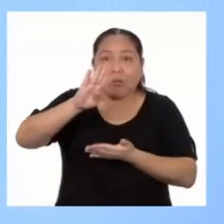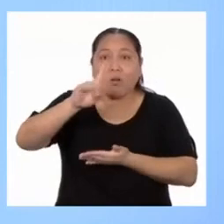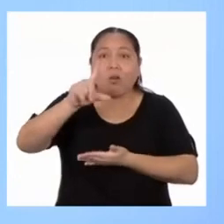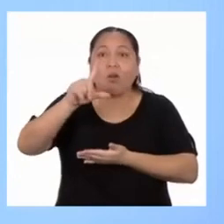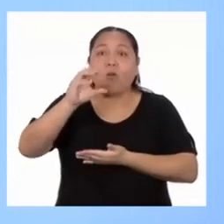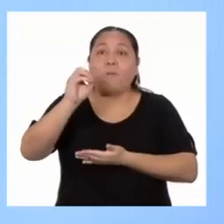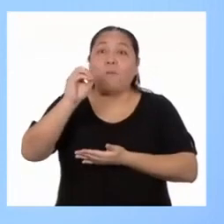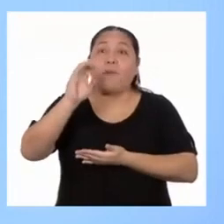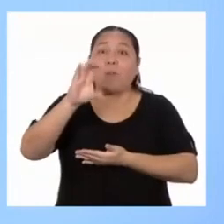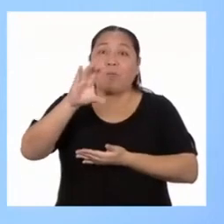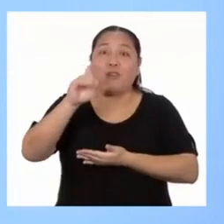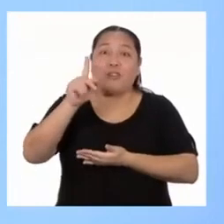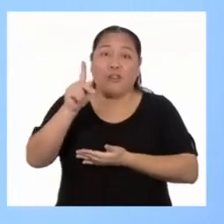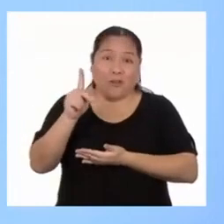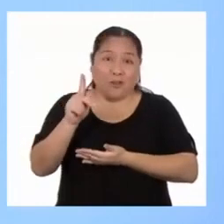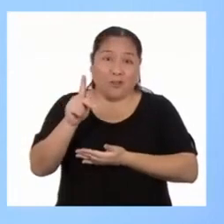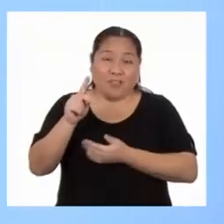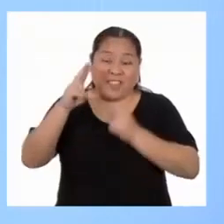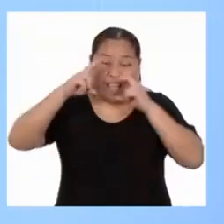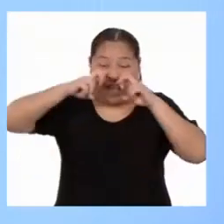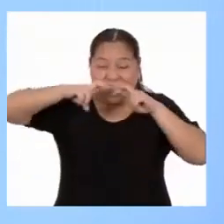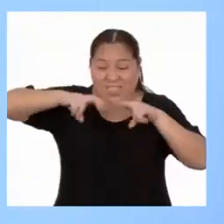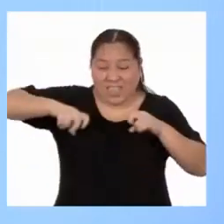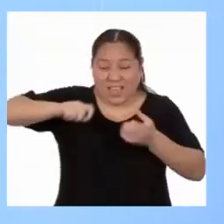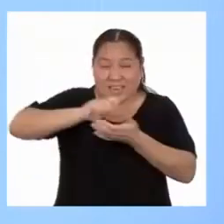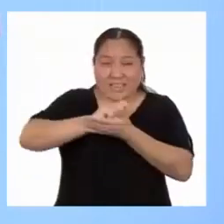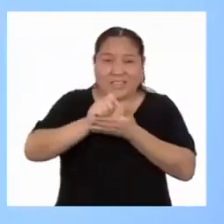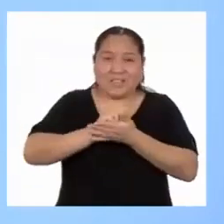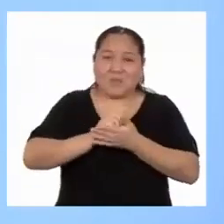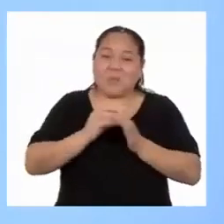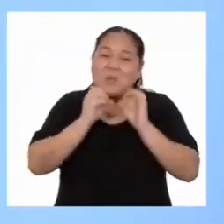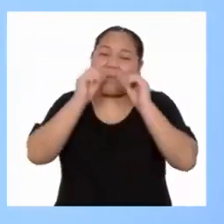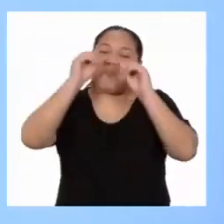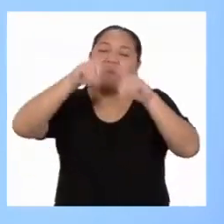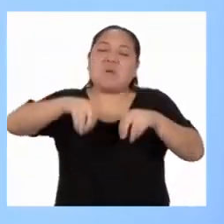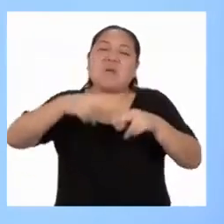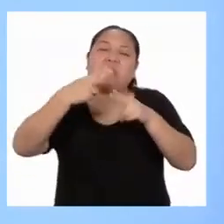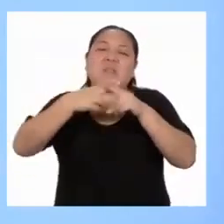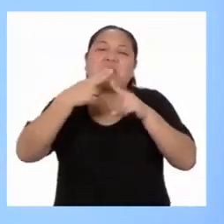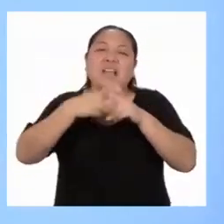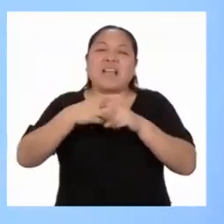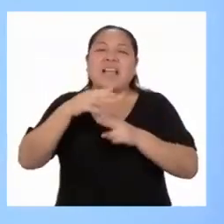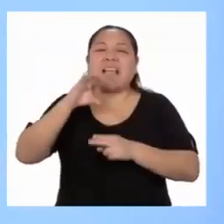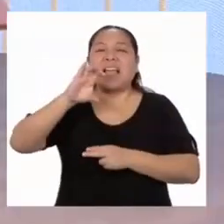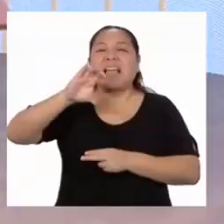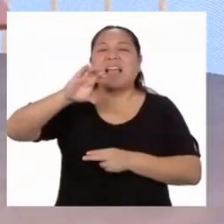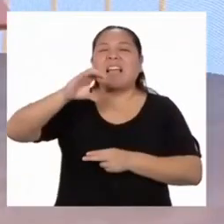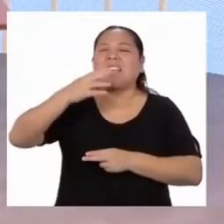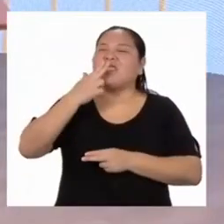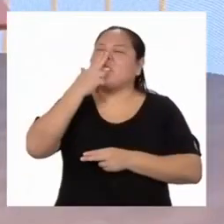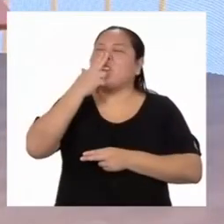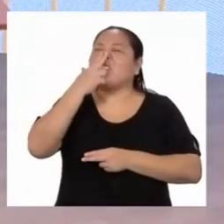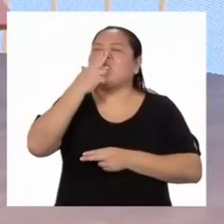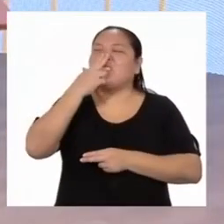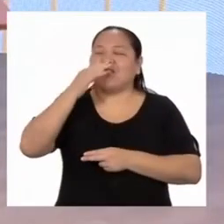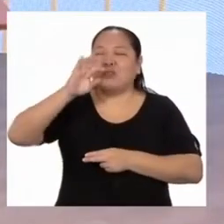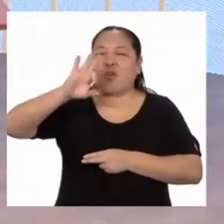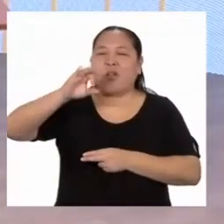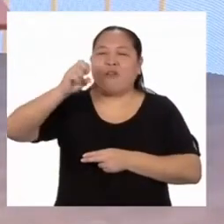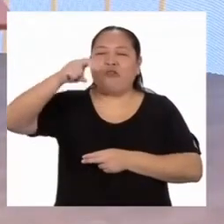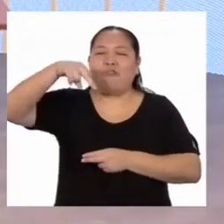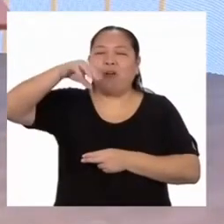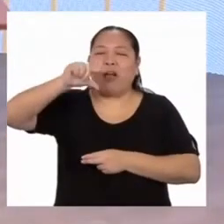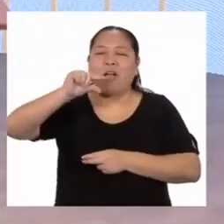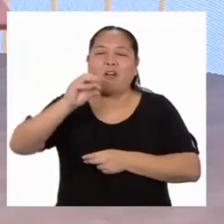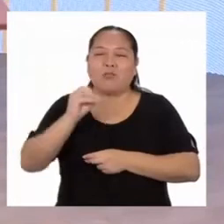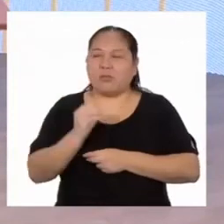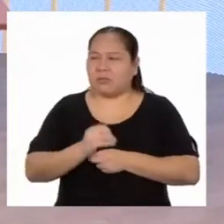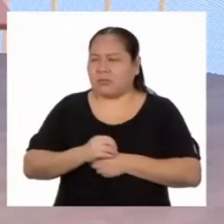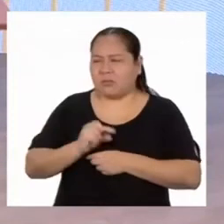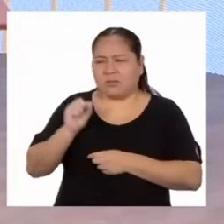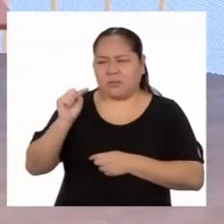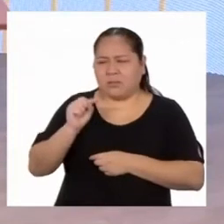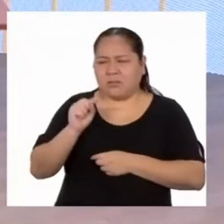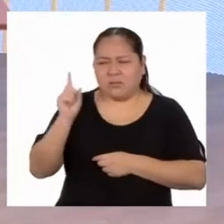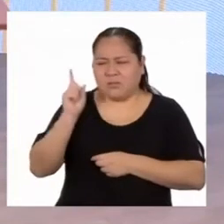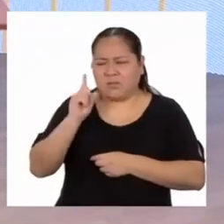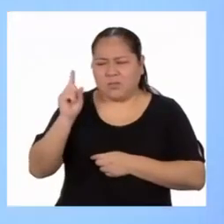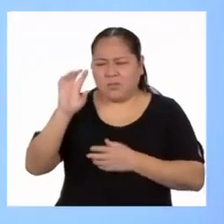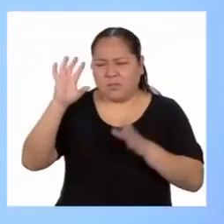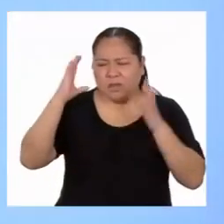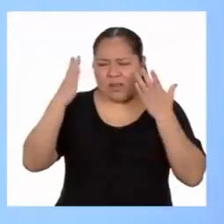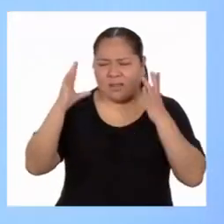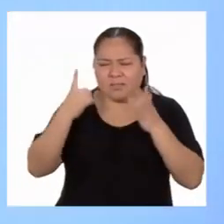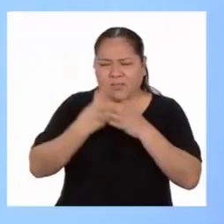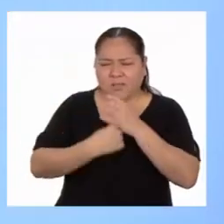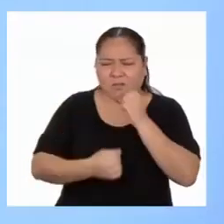puede llamarse El Chanchito del Fango. ¡Oh, oh, oh, oh, oh, oh! Eso no suena nada confiable ni